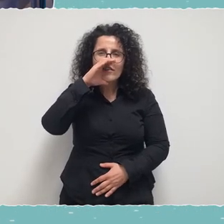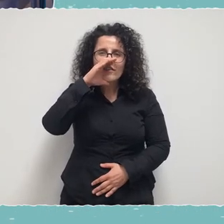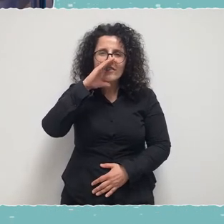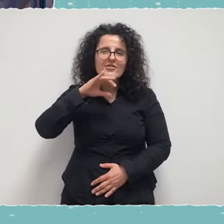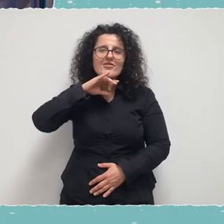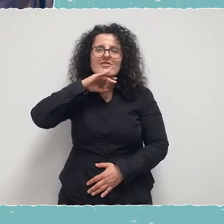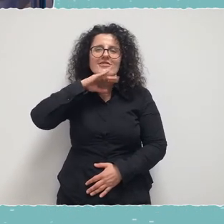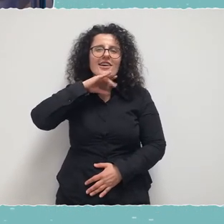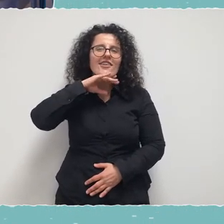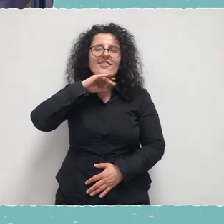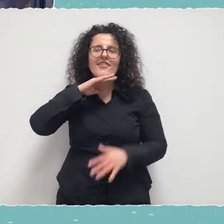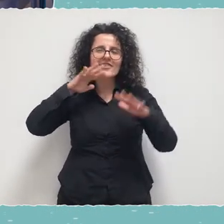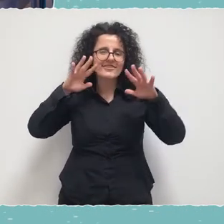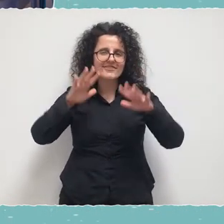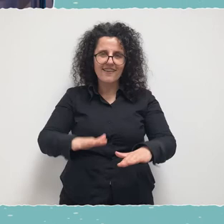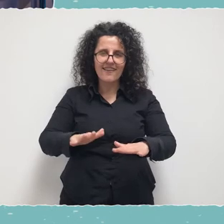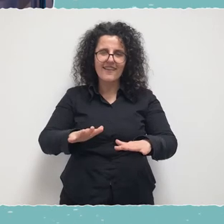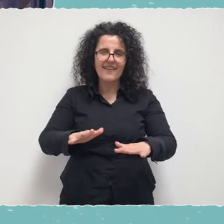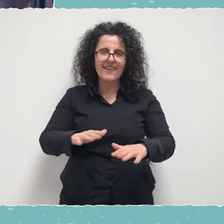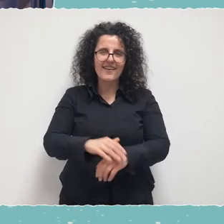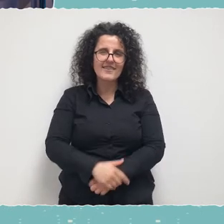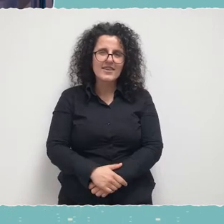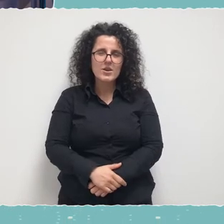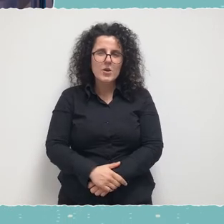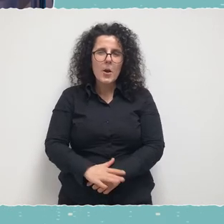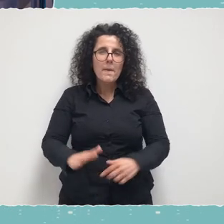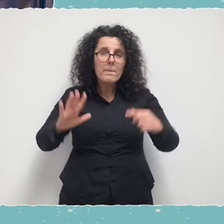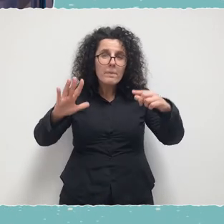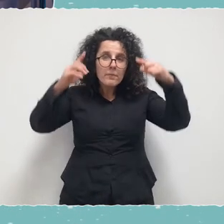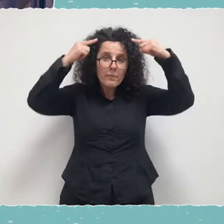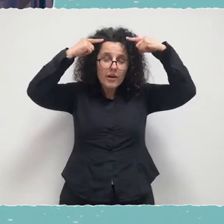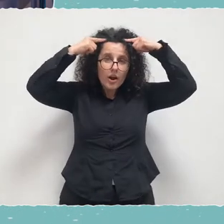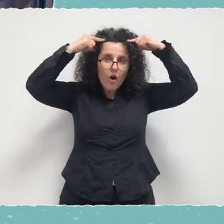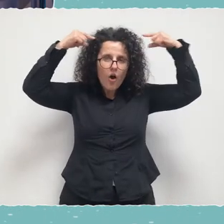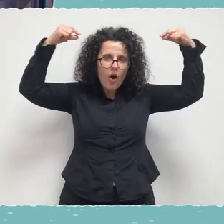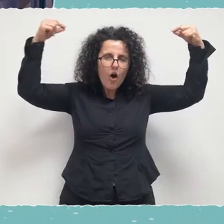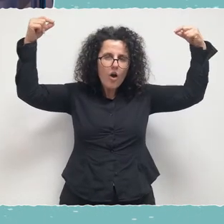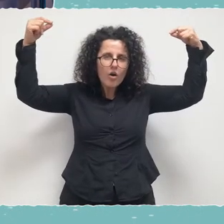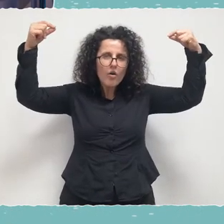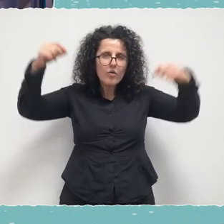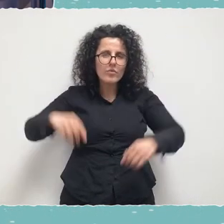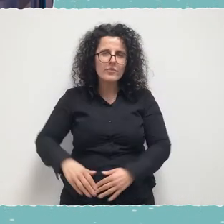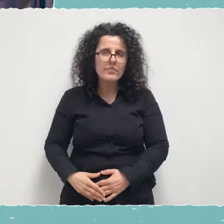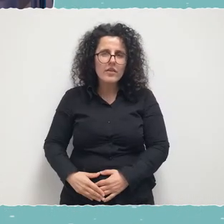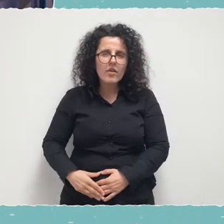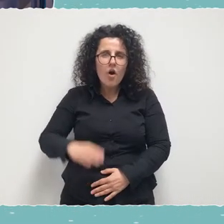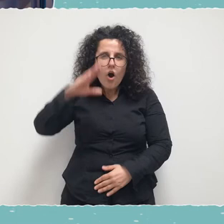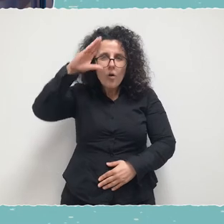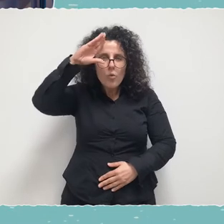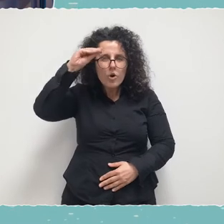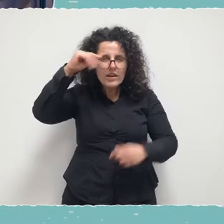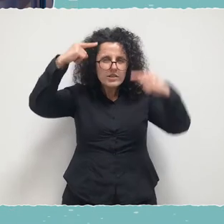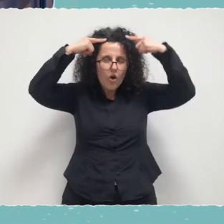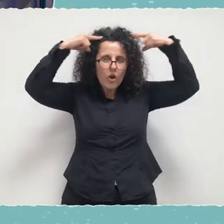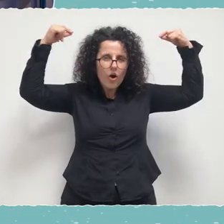Os porquiños moi contentos estaban. Pero o lobo era